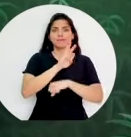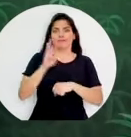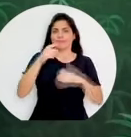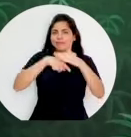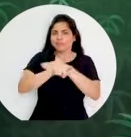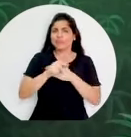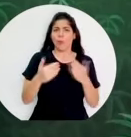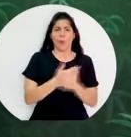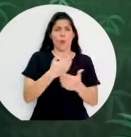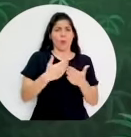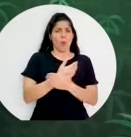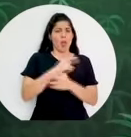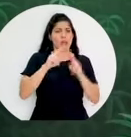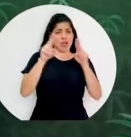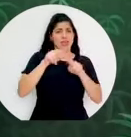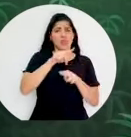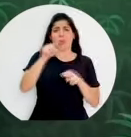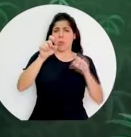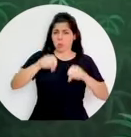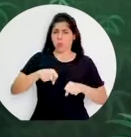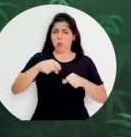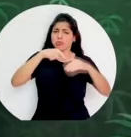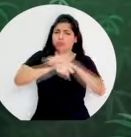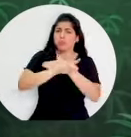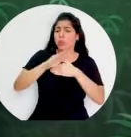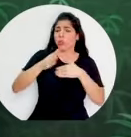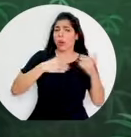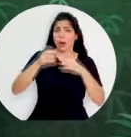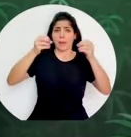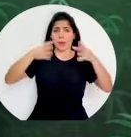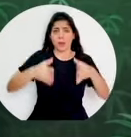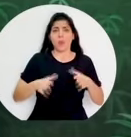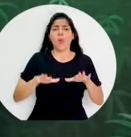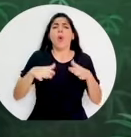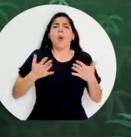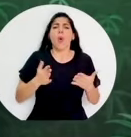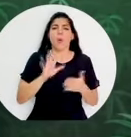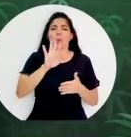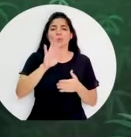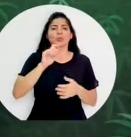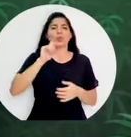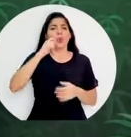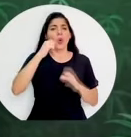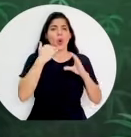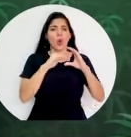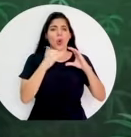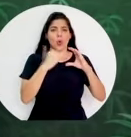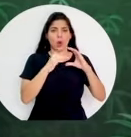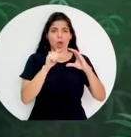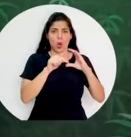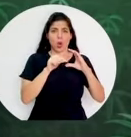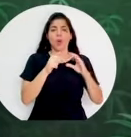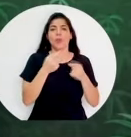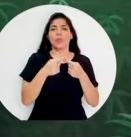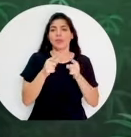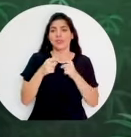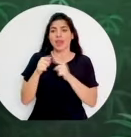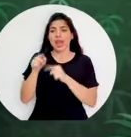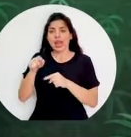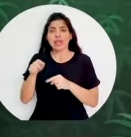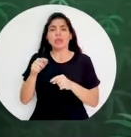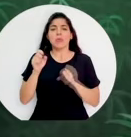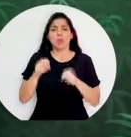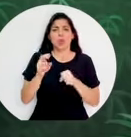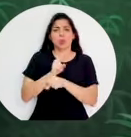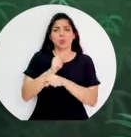plataforma moderna, virtual, a la que pueden acceder todos los educadores por medio de sus cuentas de correo con diferentes recursos